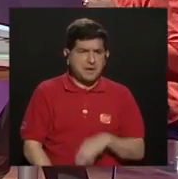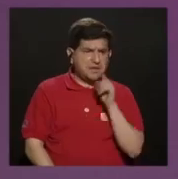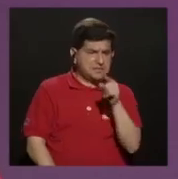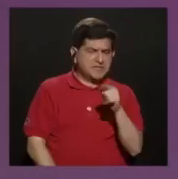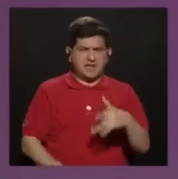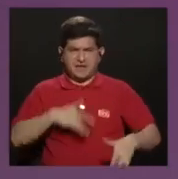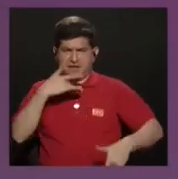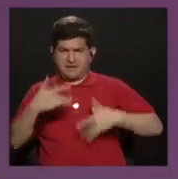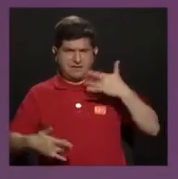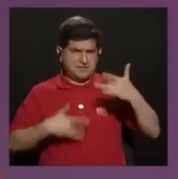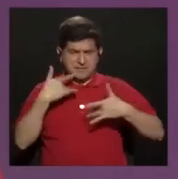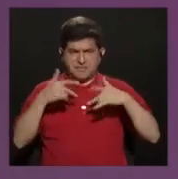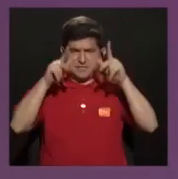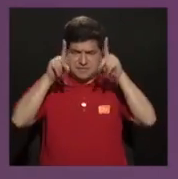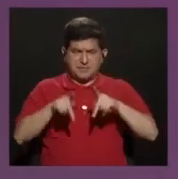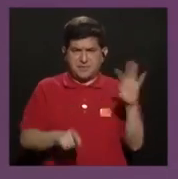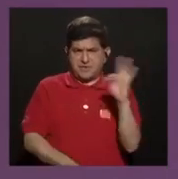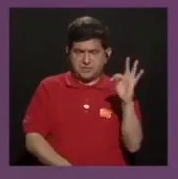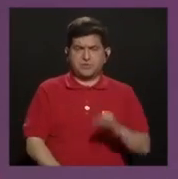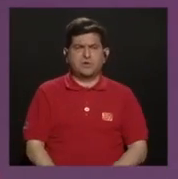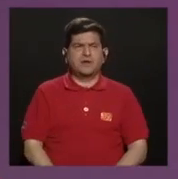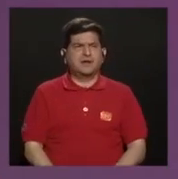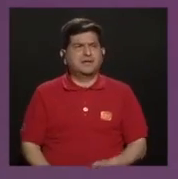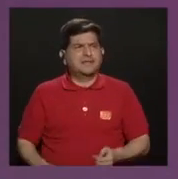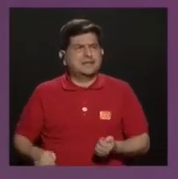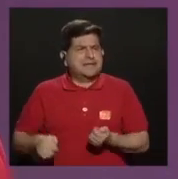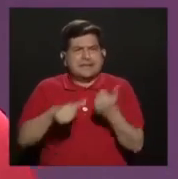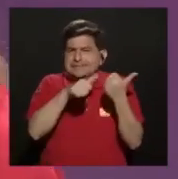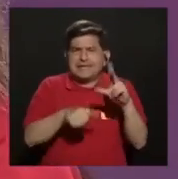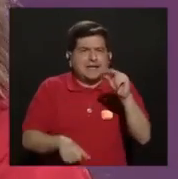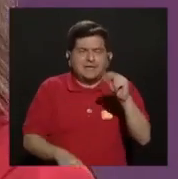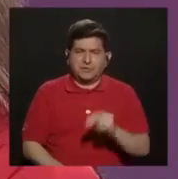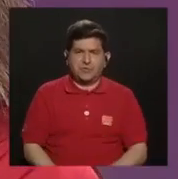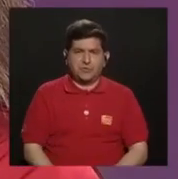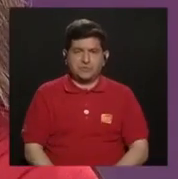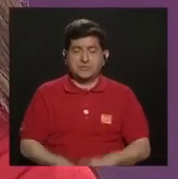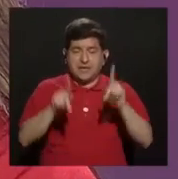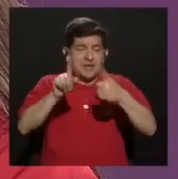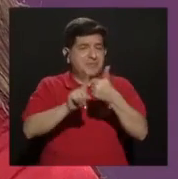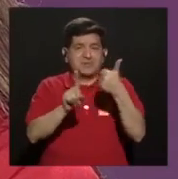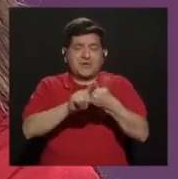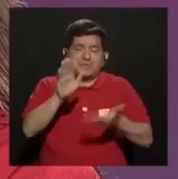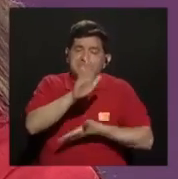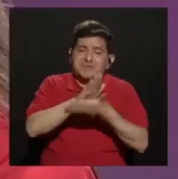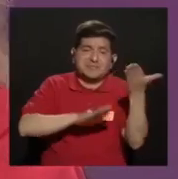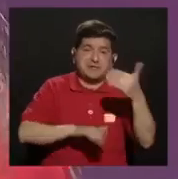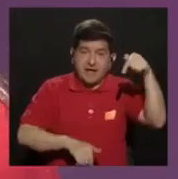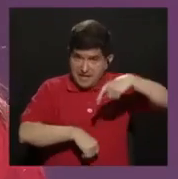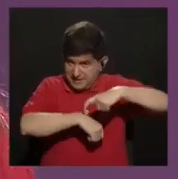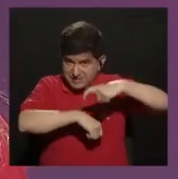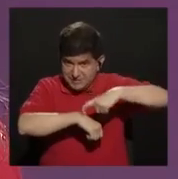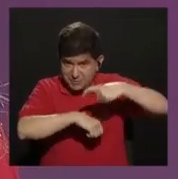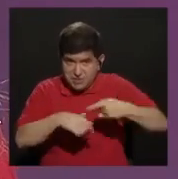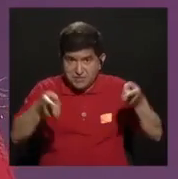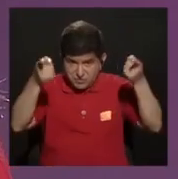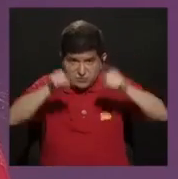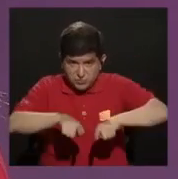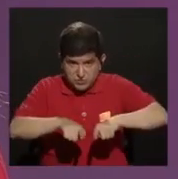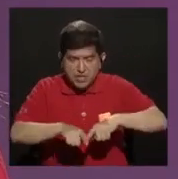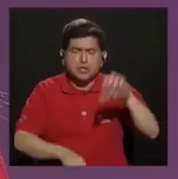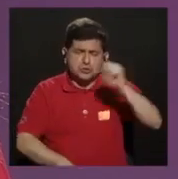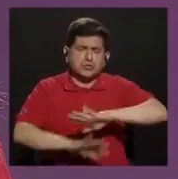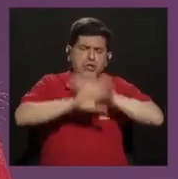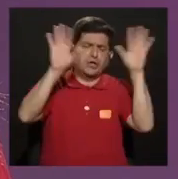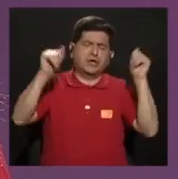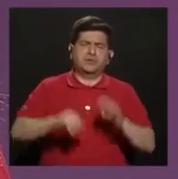que se sienten personas trans? No las expulsan, una misma se va. Hoy en día, ¿está pasando todavía esto? Claro,